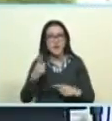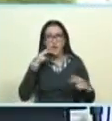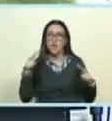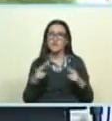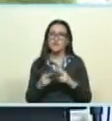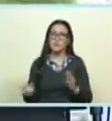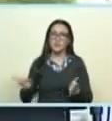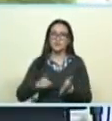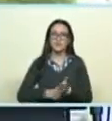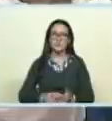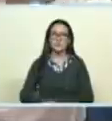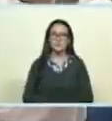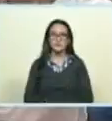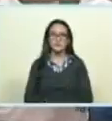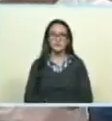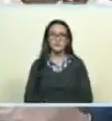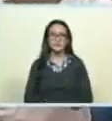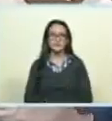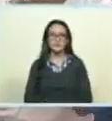vemos entonces.